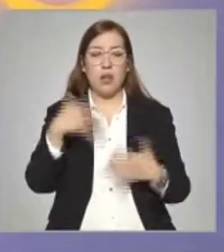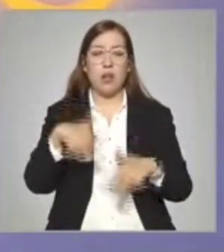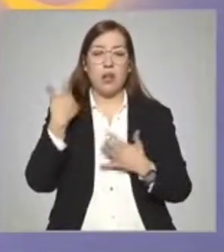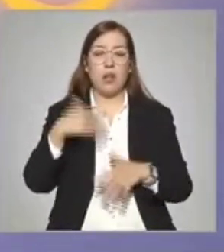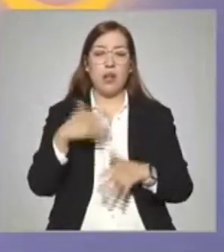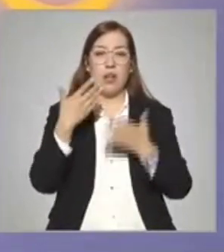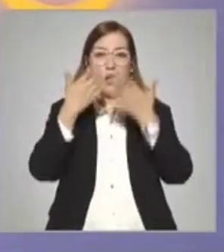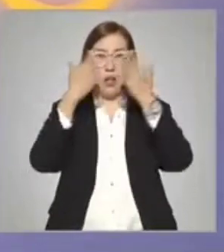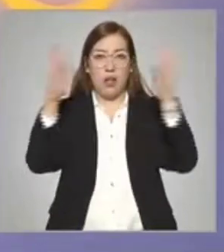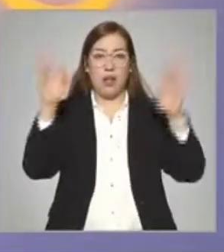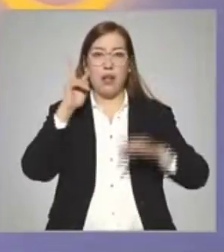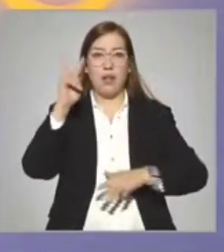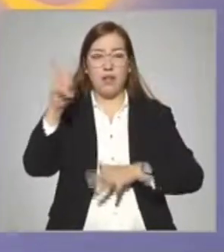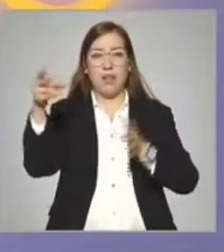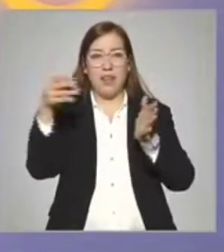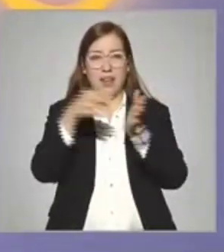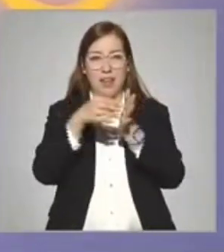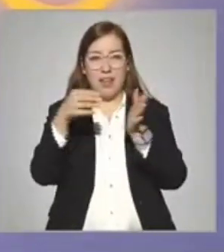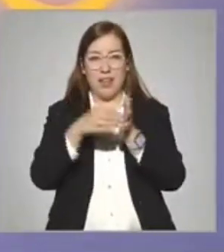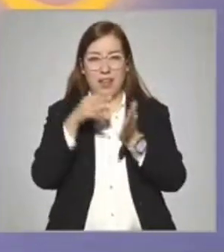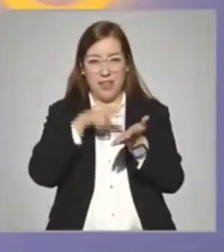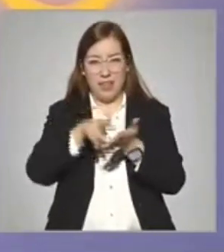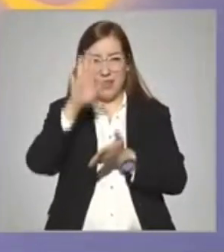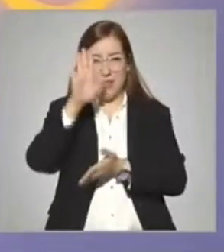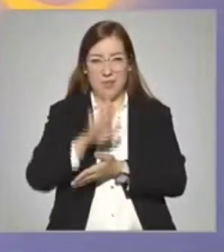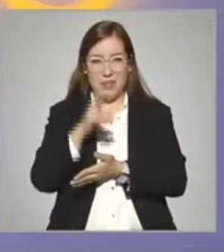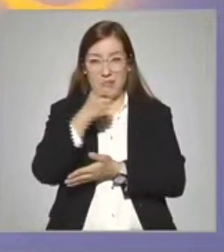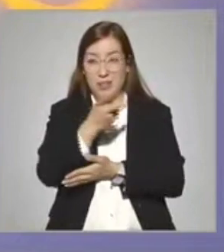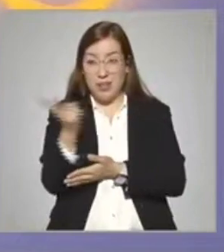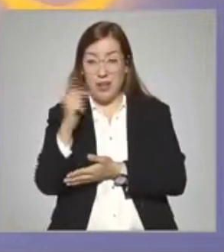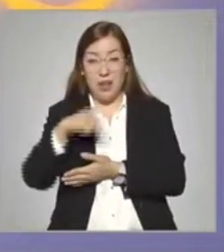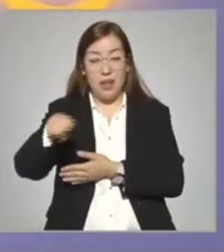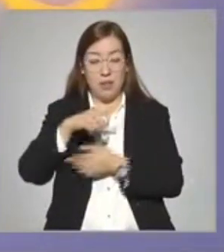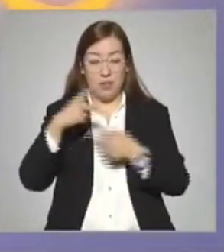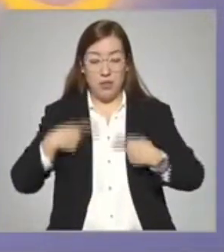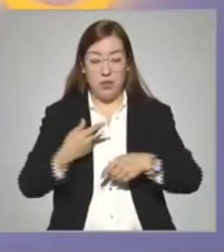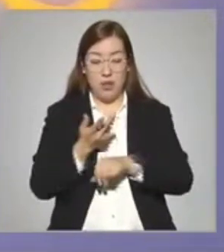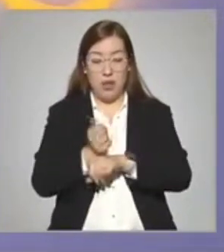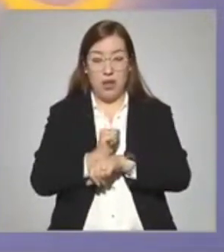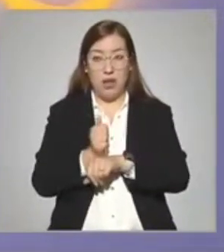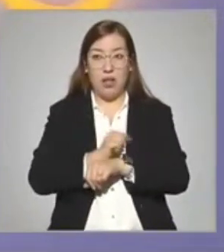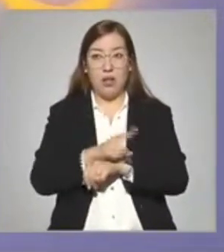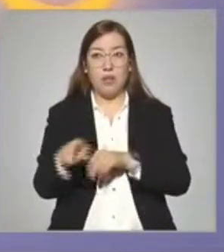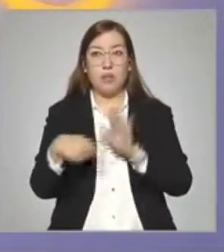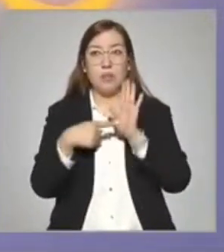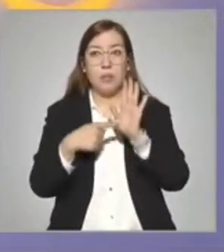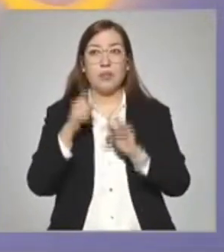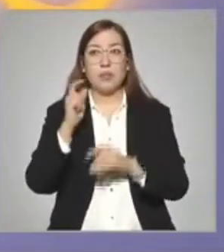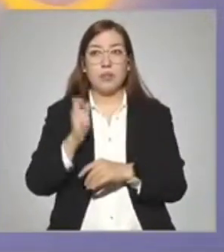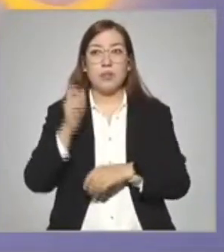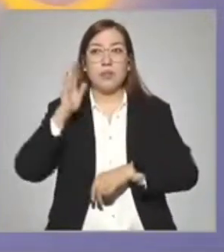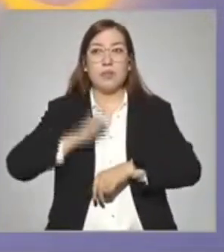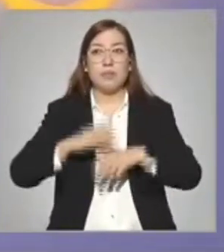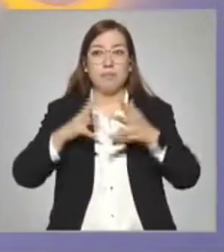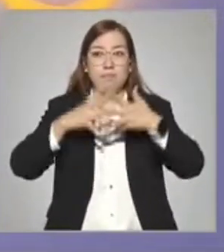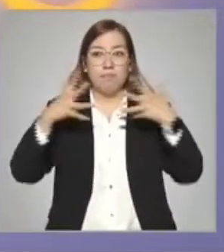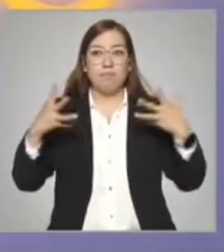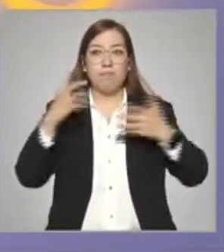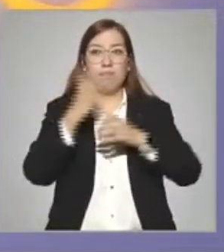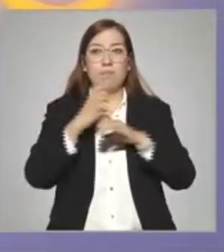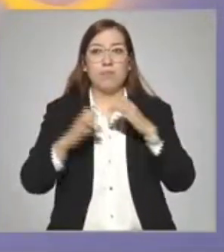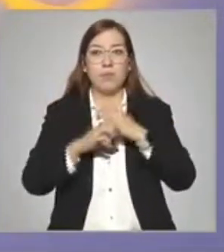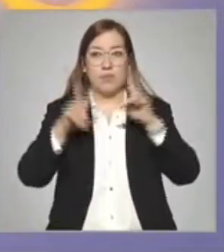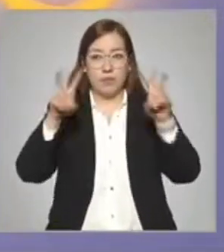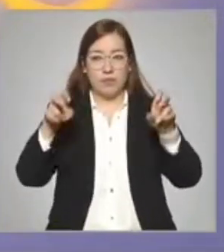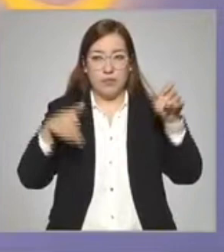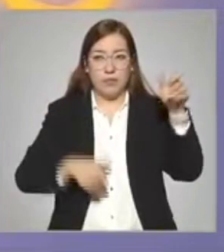caja negra donde las y los intérpretes nos van a demostrar de manera magistral lo que realmente hace grandiosas a las obras de